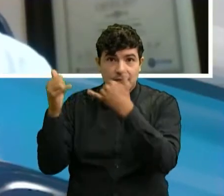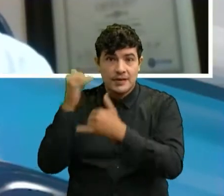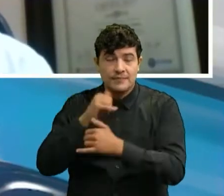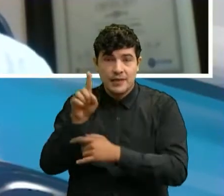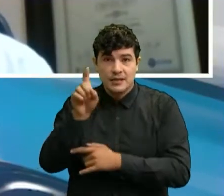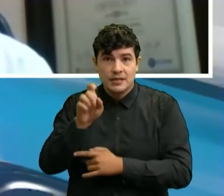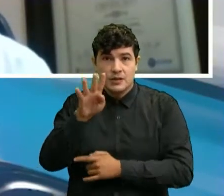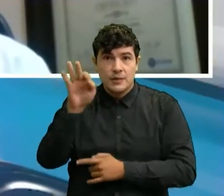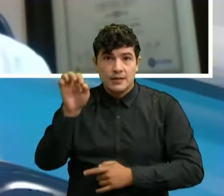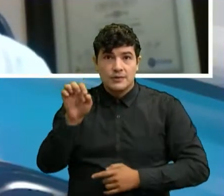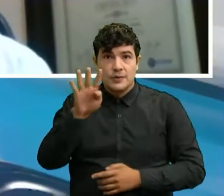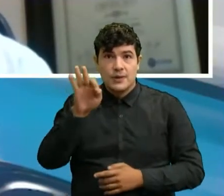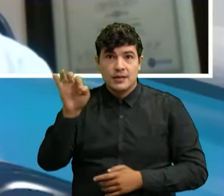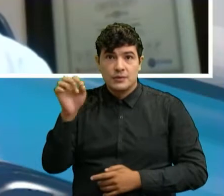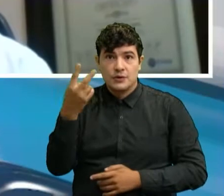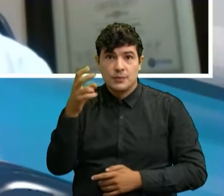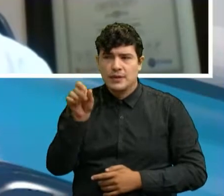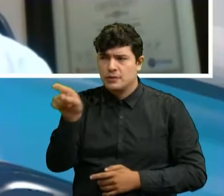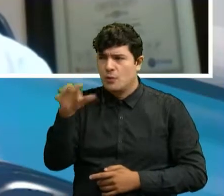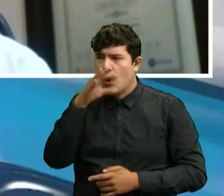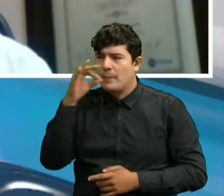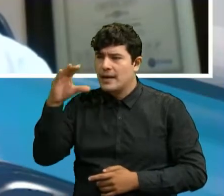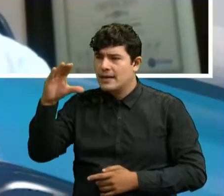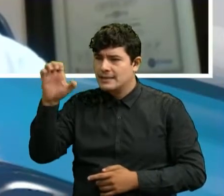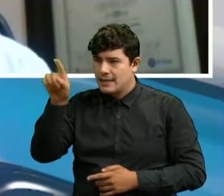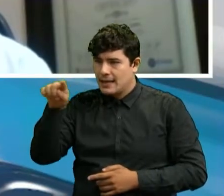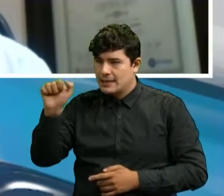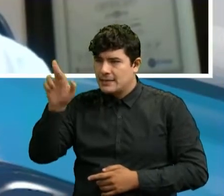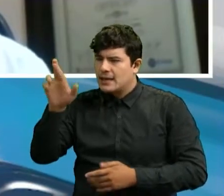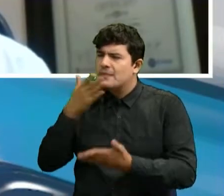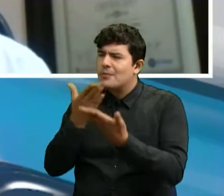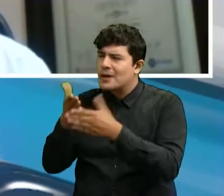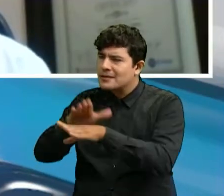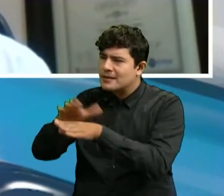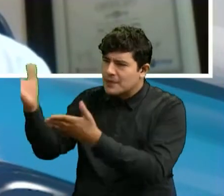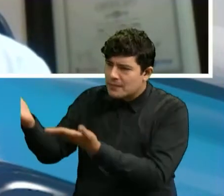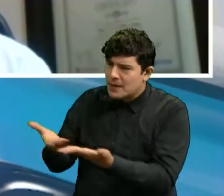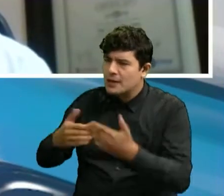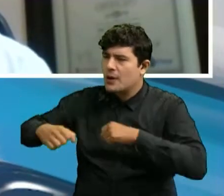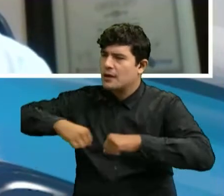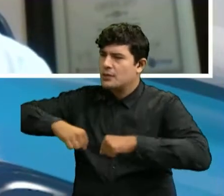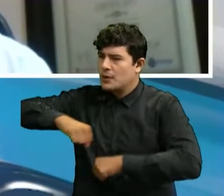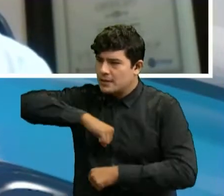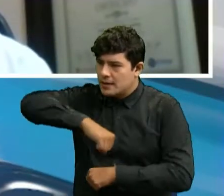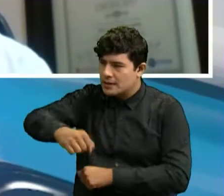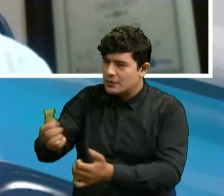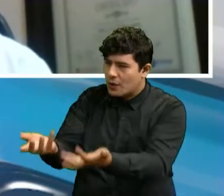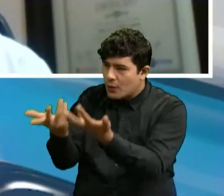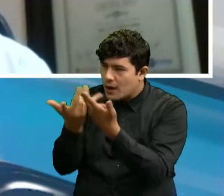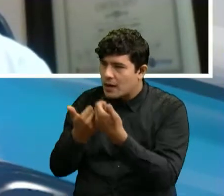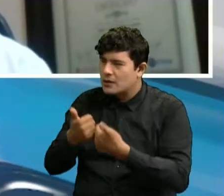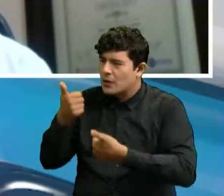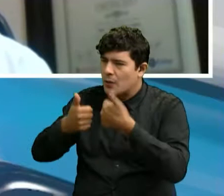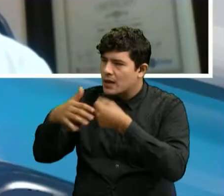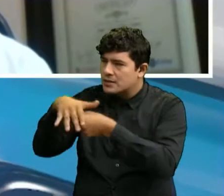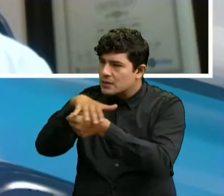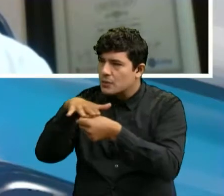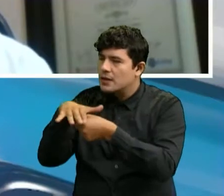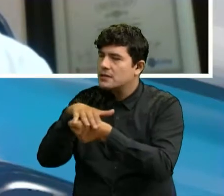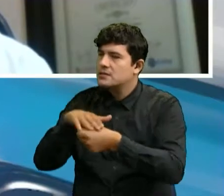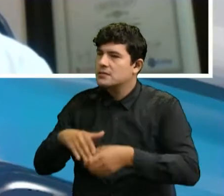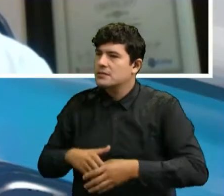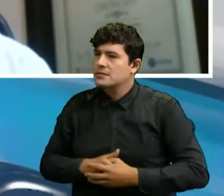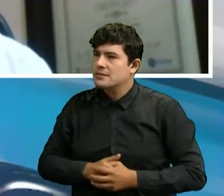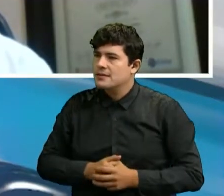648-4820. Allí se encuentra nuestro televidente César. Muy buenas tardes, bienvenido a Actúe en Derecho y cuéntenos cuál es el caso que nos quiere exponer en esta tarde.